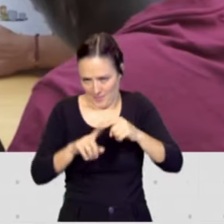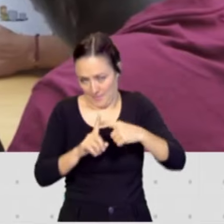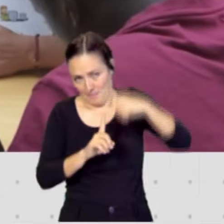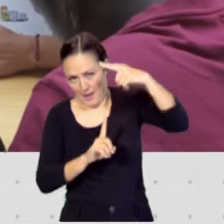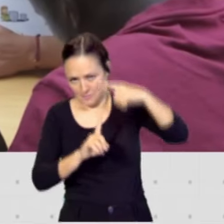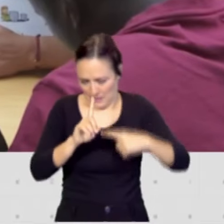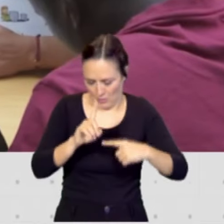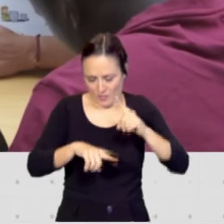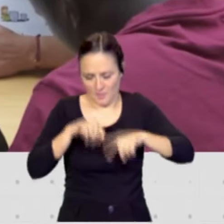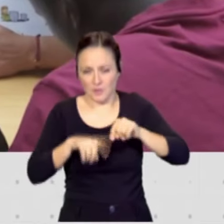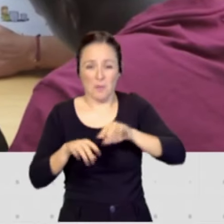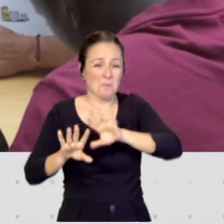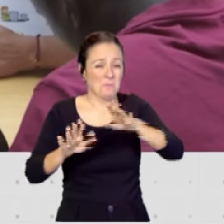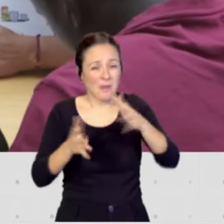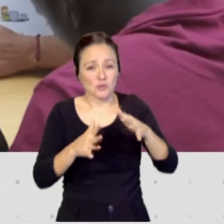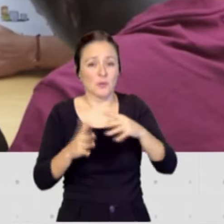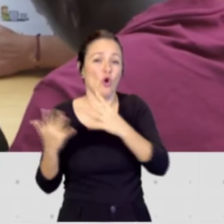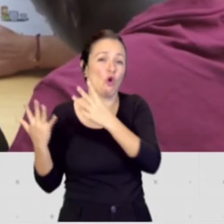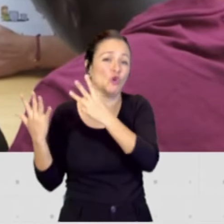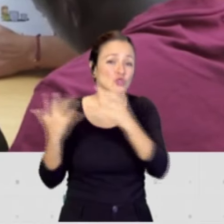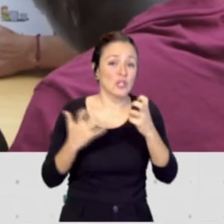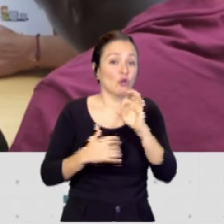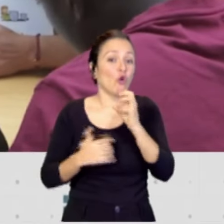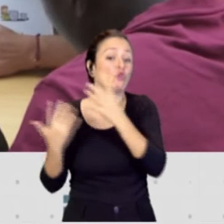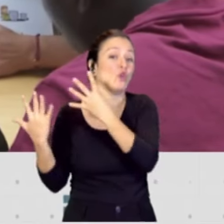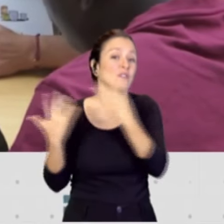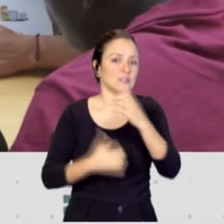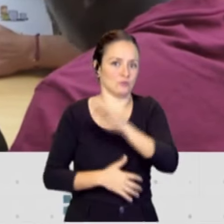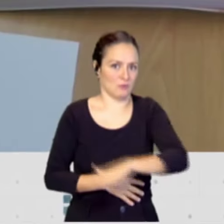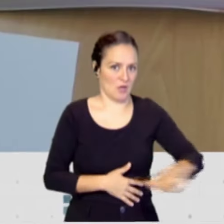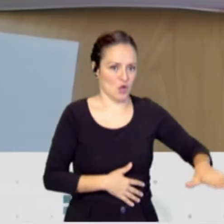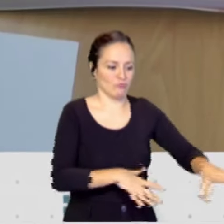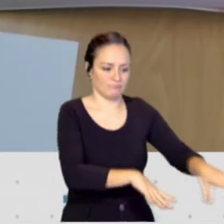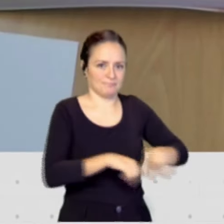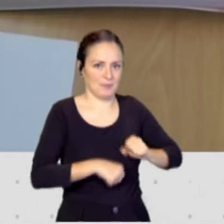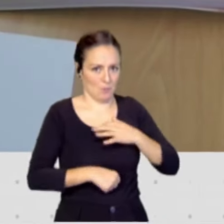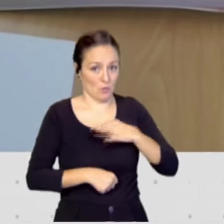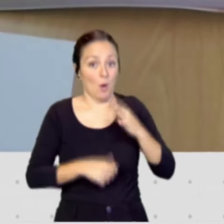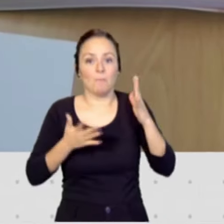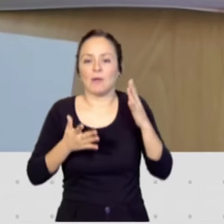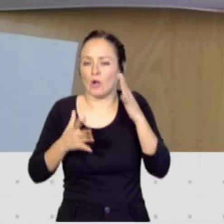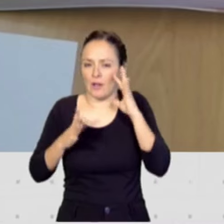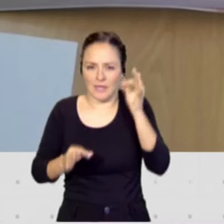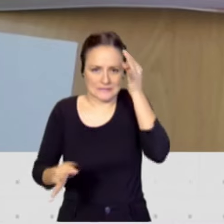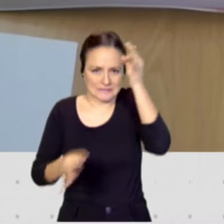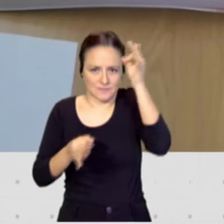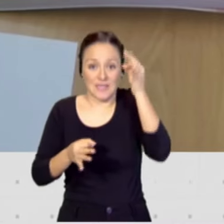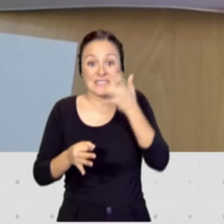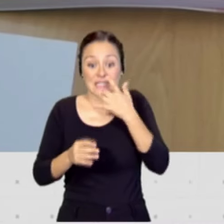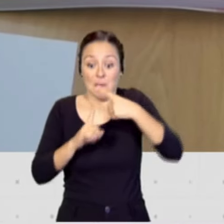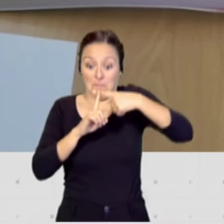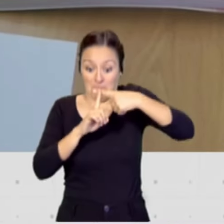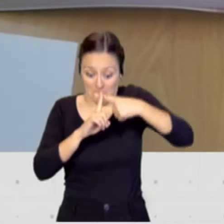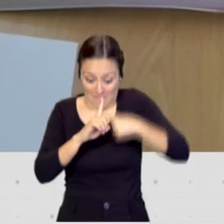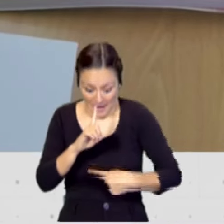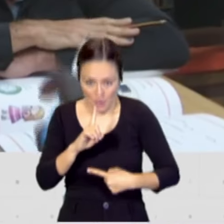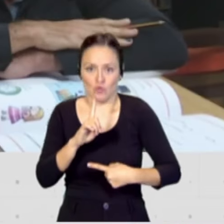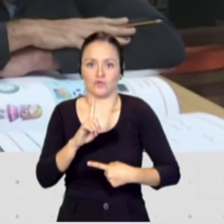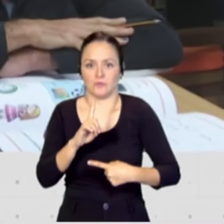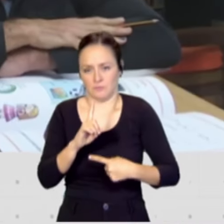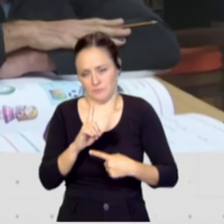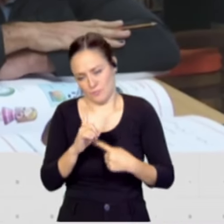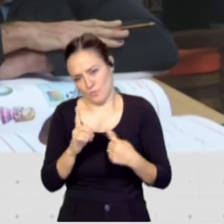torno a unos 800 900 menores eh pero que es una cifra que todavía si se pudiera bajar todavía más Sería mucho